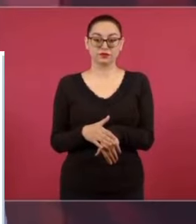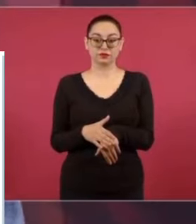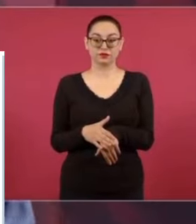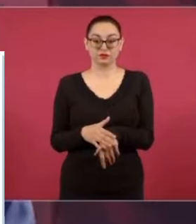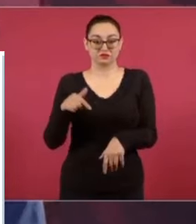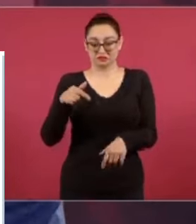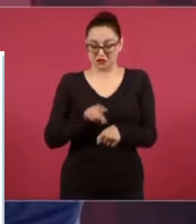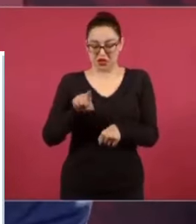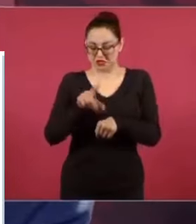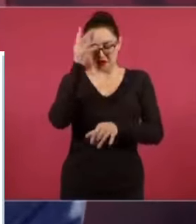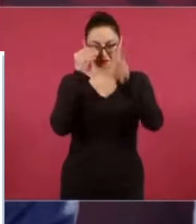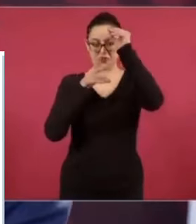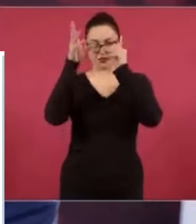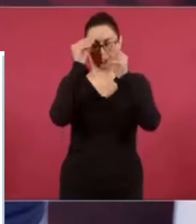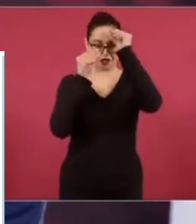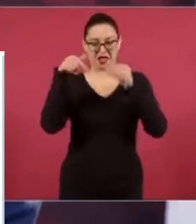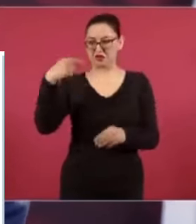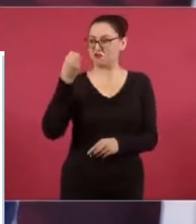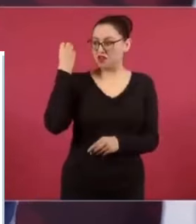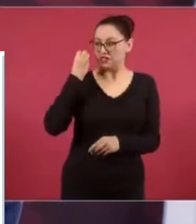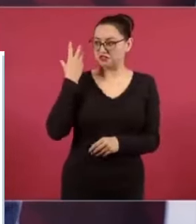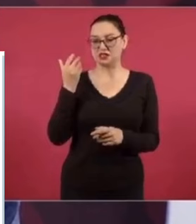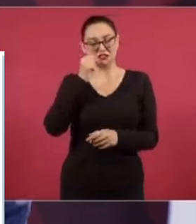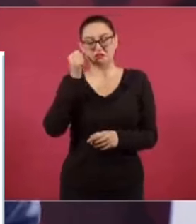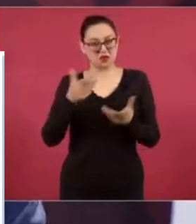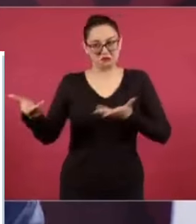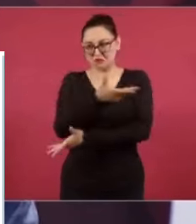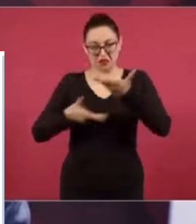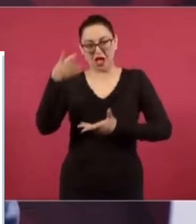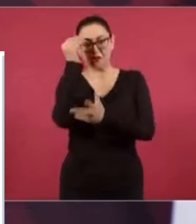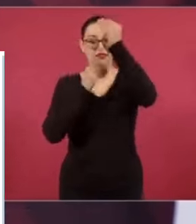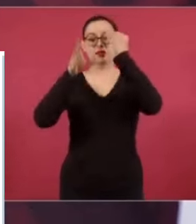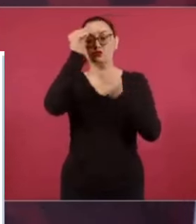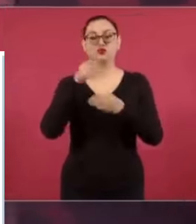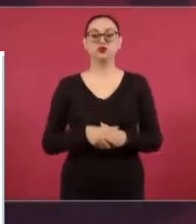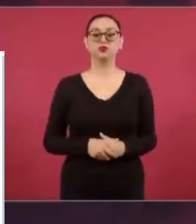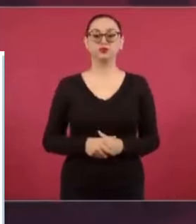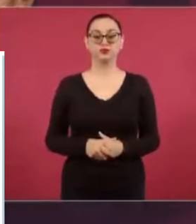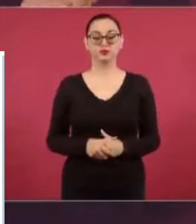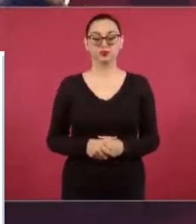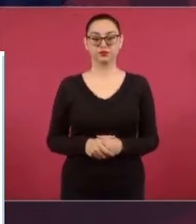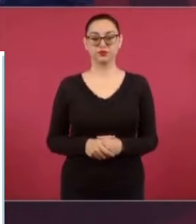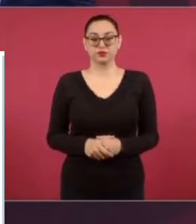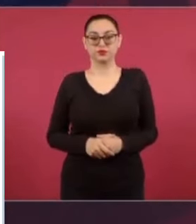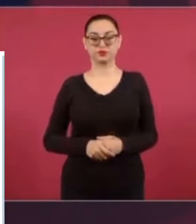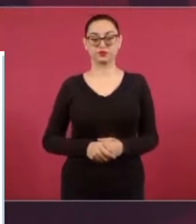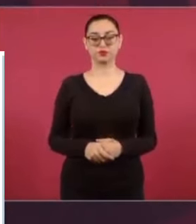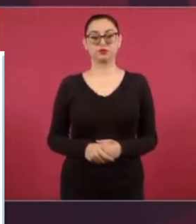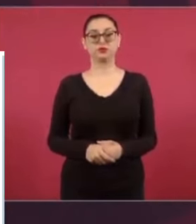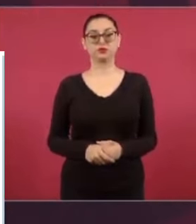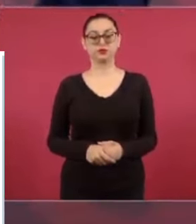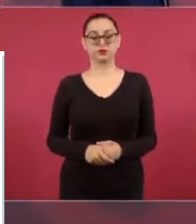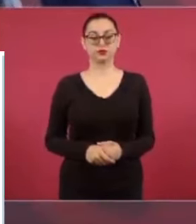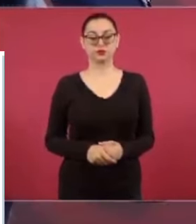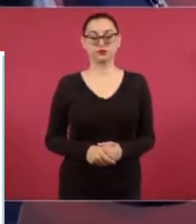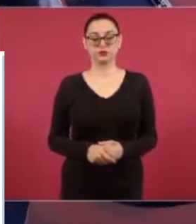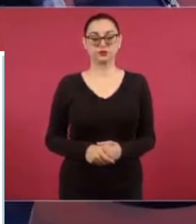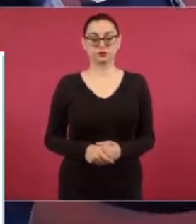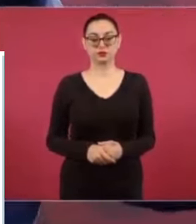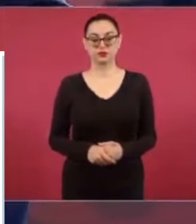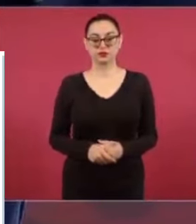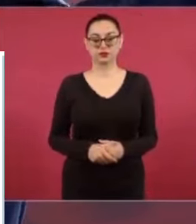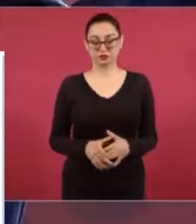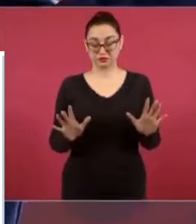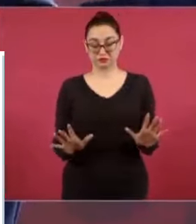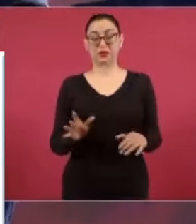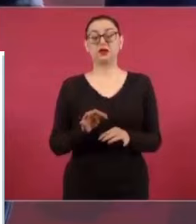una escuela esta conferencia, este diálogo circular. Es importante que se conozca que hay una coincidencia.